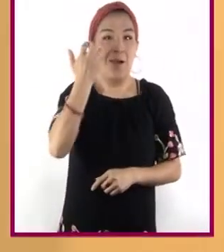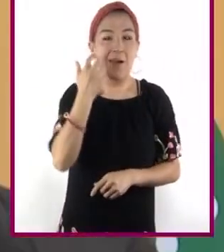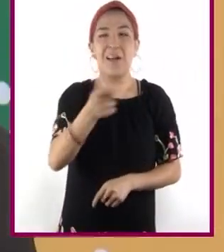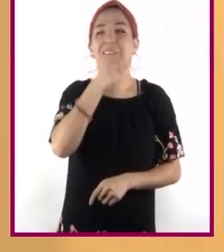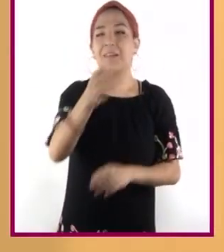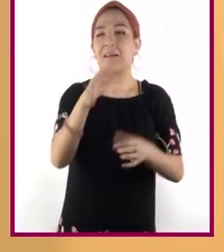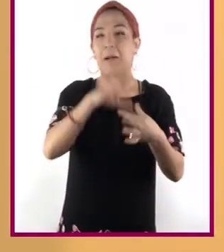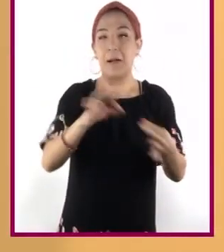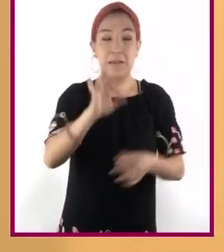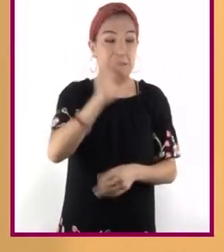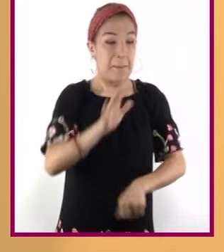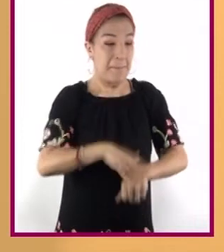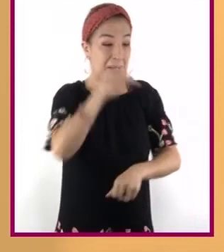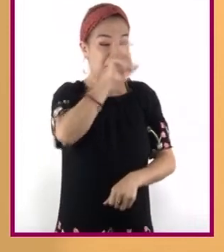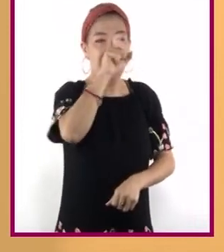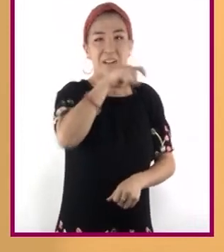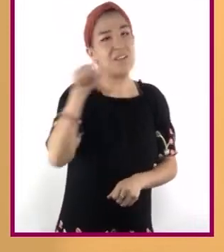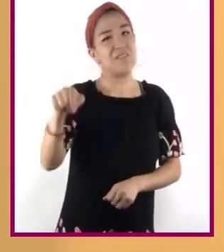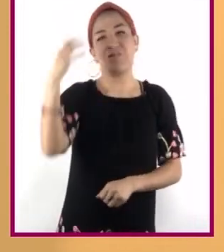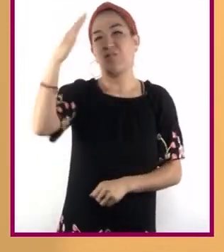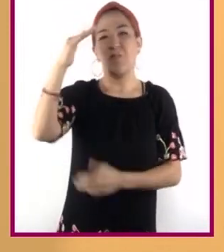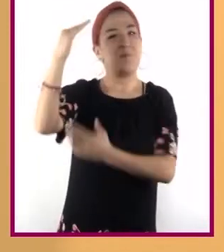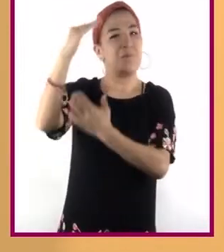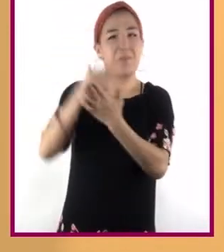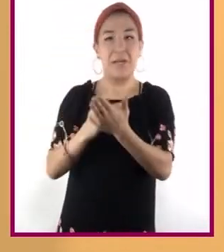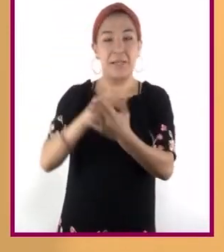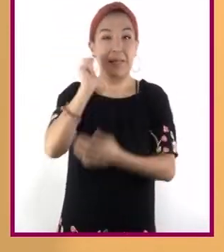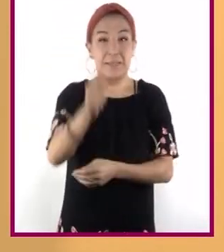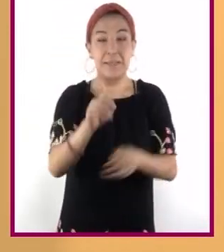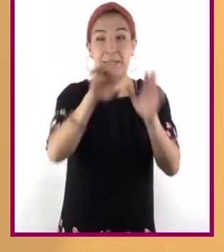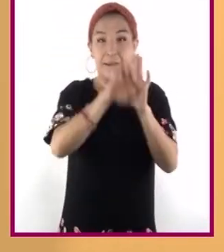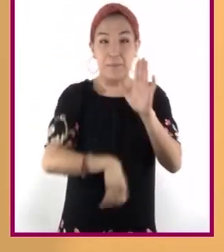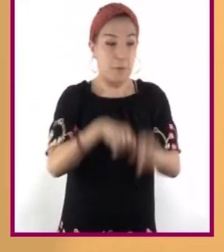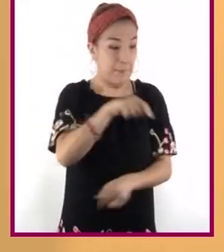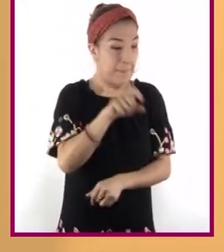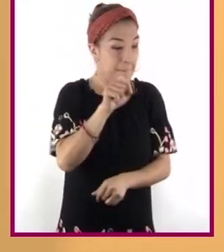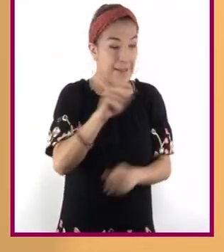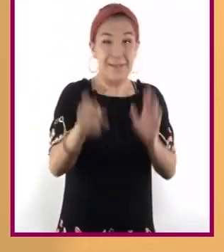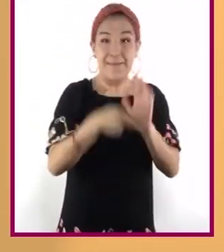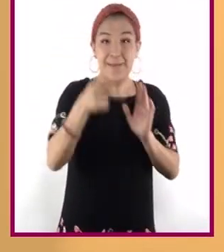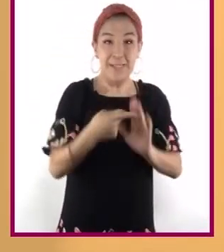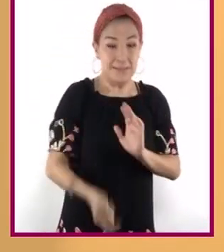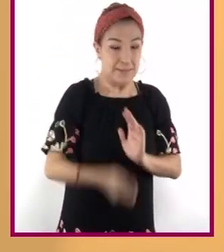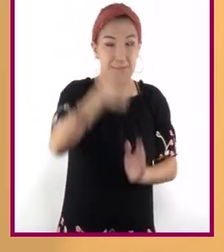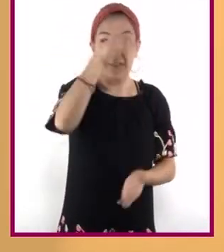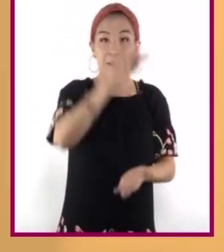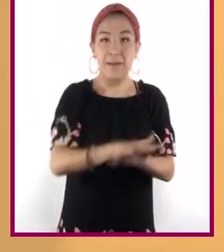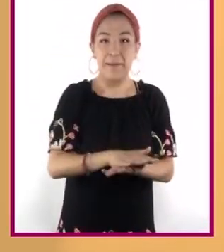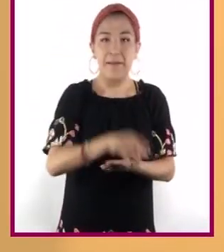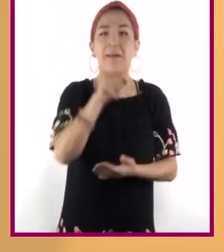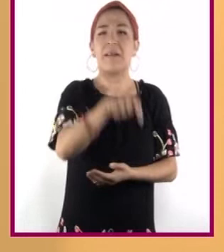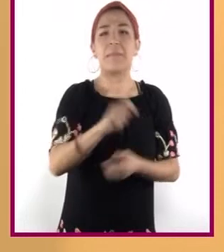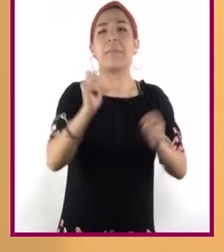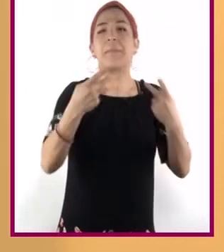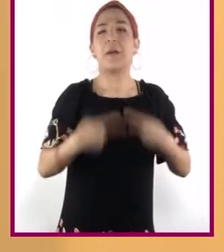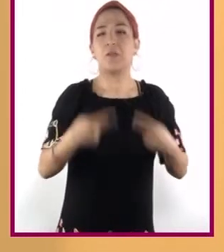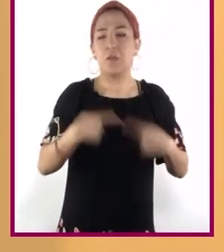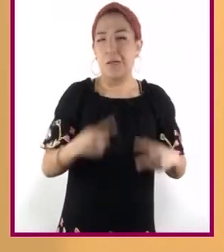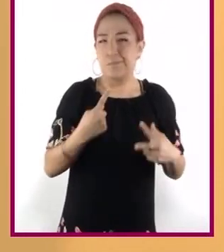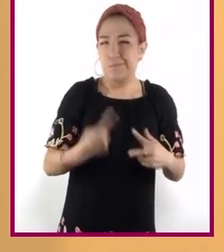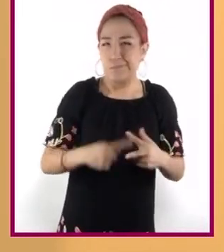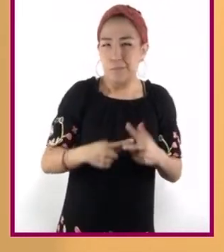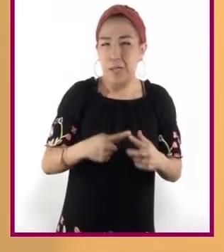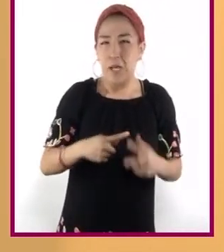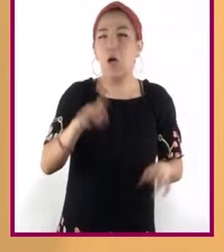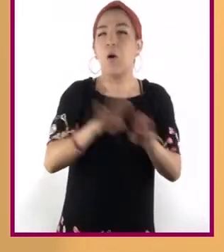sol. Por lo tanto, si se tiran 20 volados, en promedio las personas propondrán